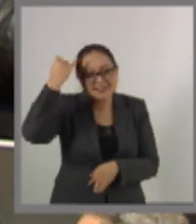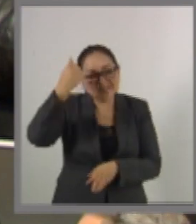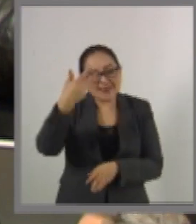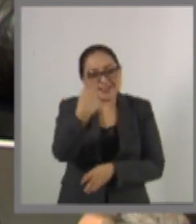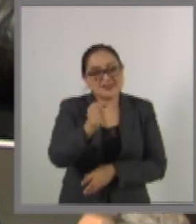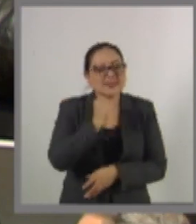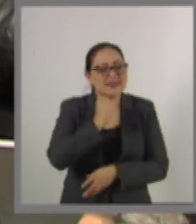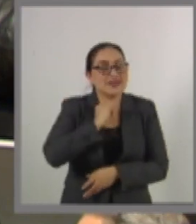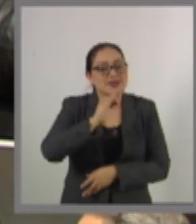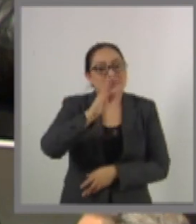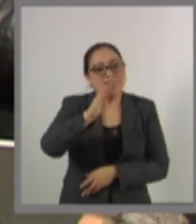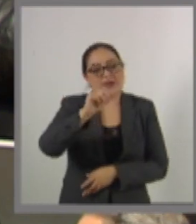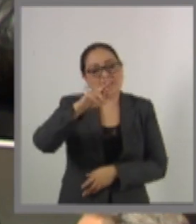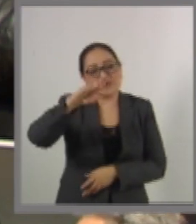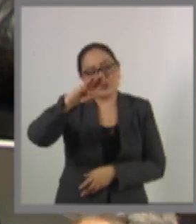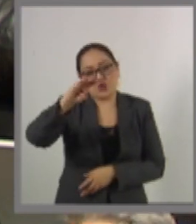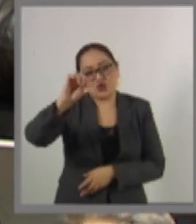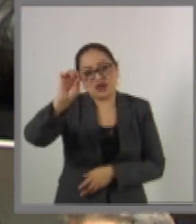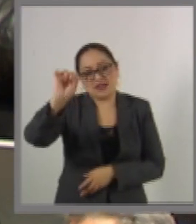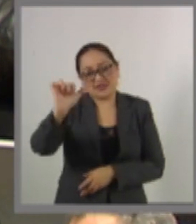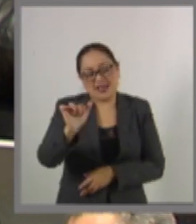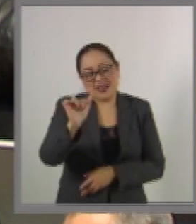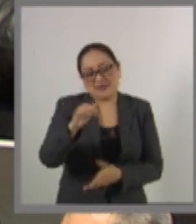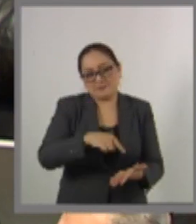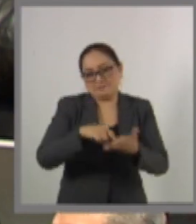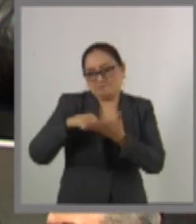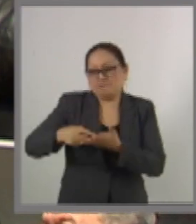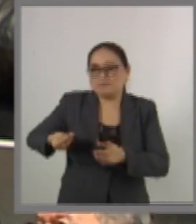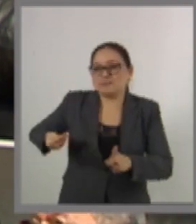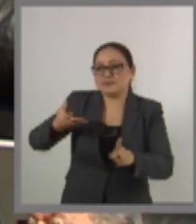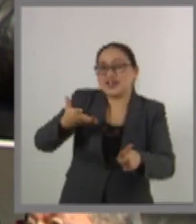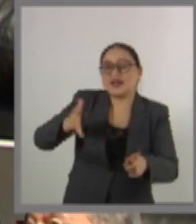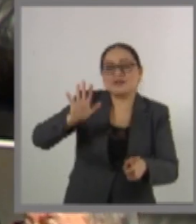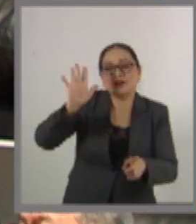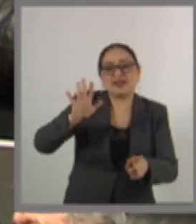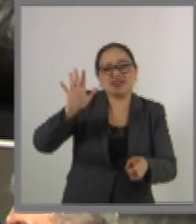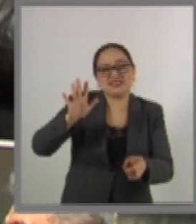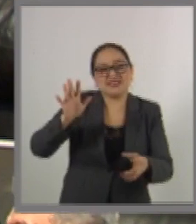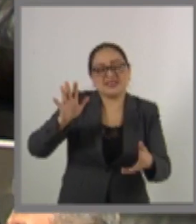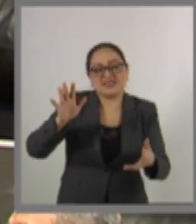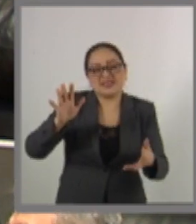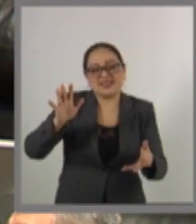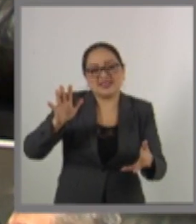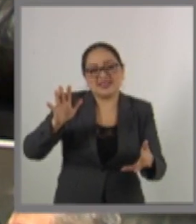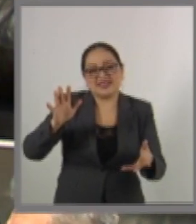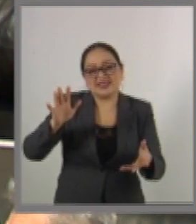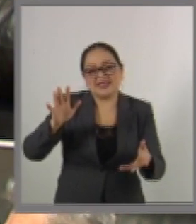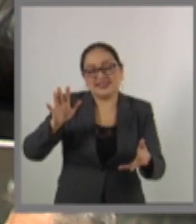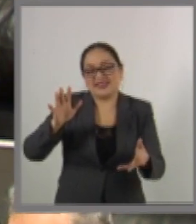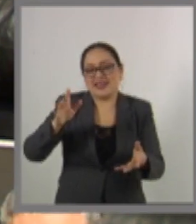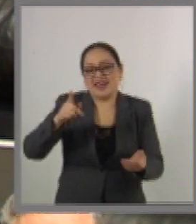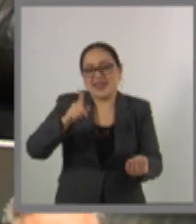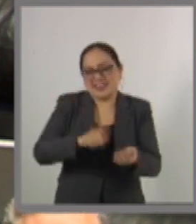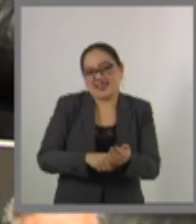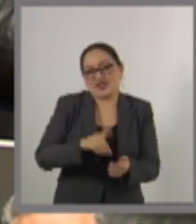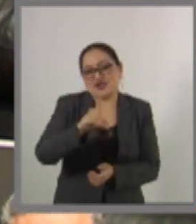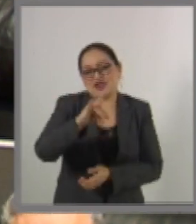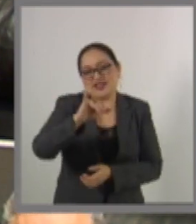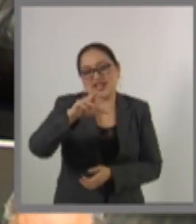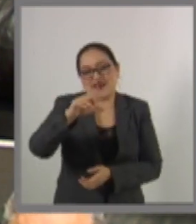senador Barbosa dejó ahí en el diario de los